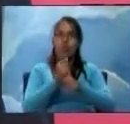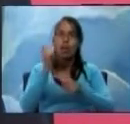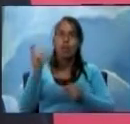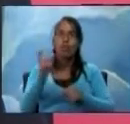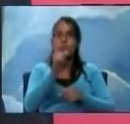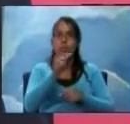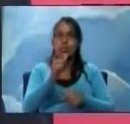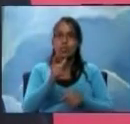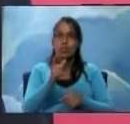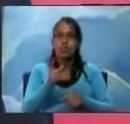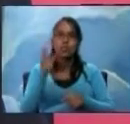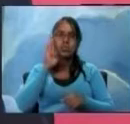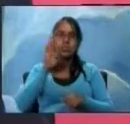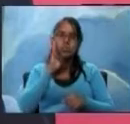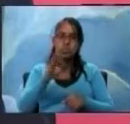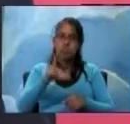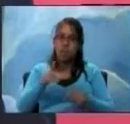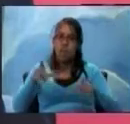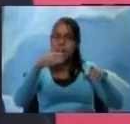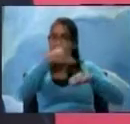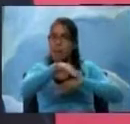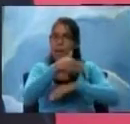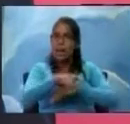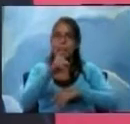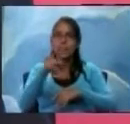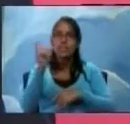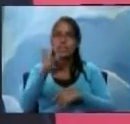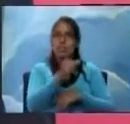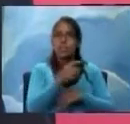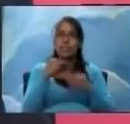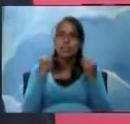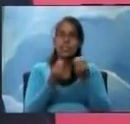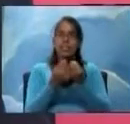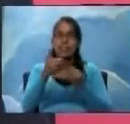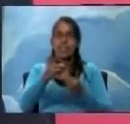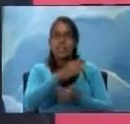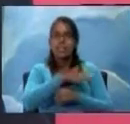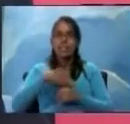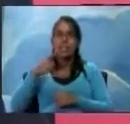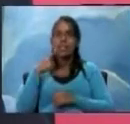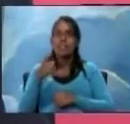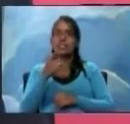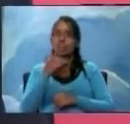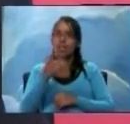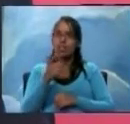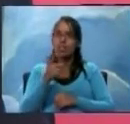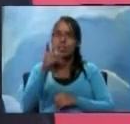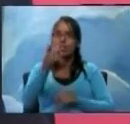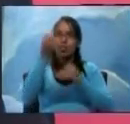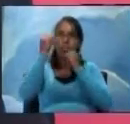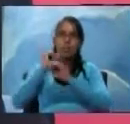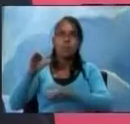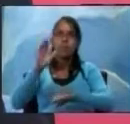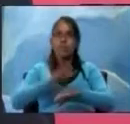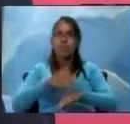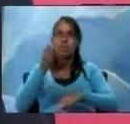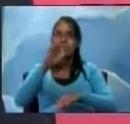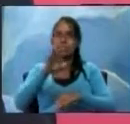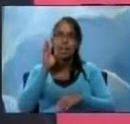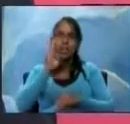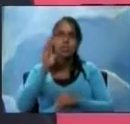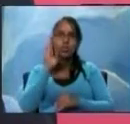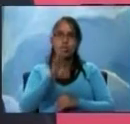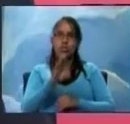alguien sucio en la calle, y ese alguien se te acerca y te quiere decir algo, y tú lo desprecias porque está